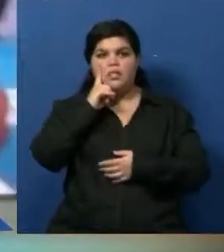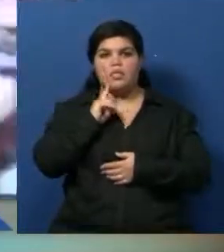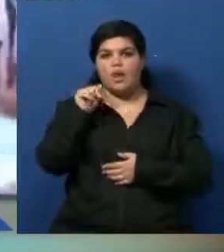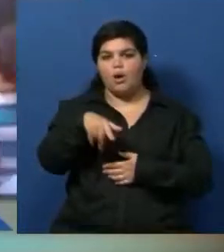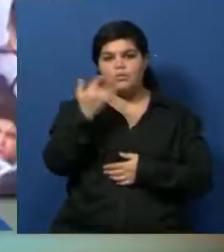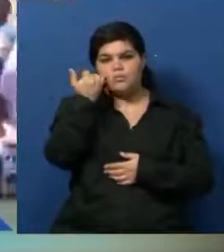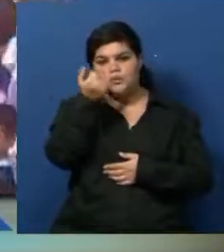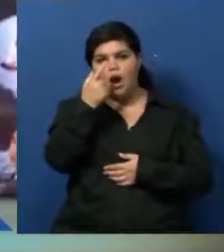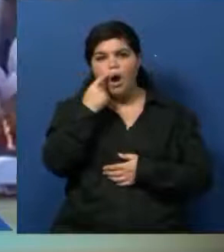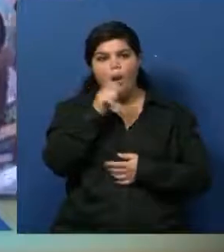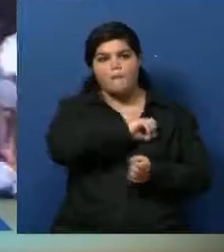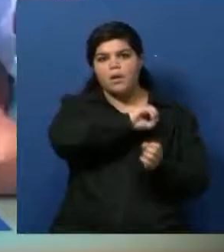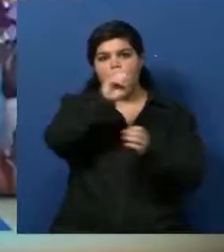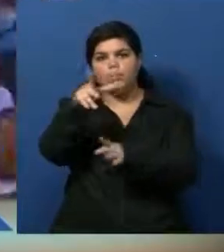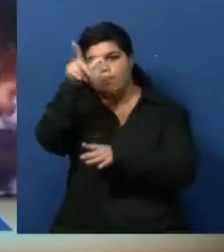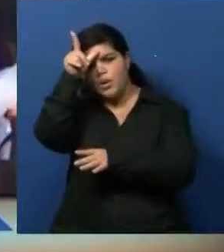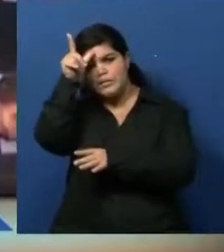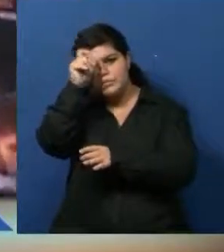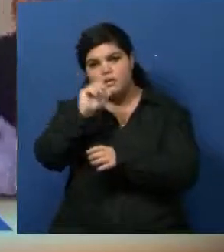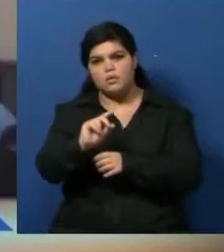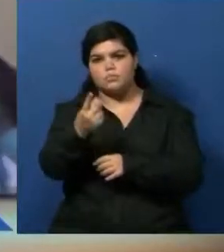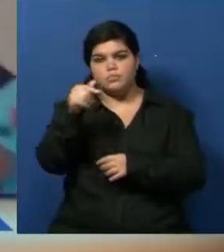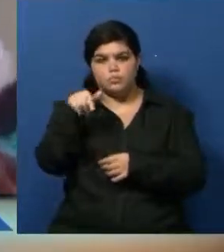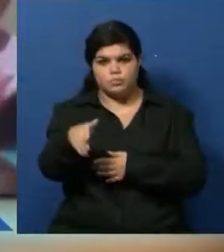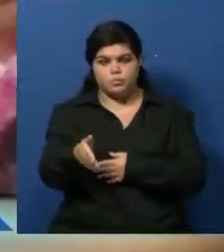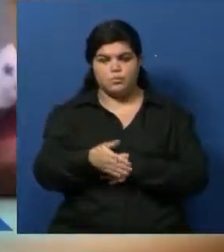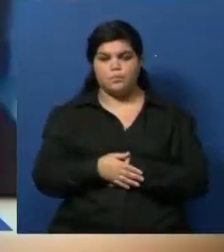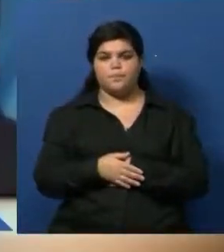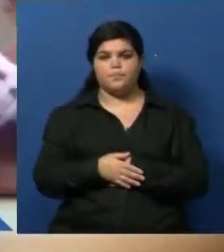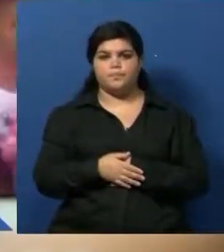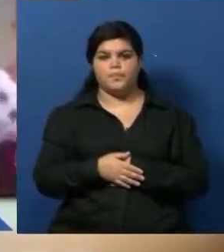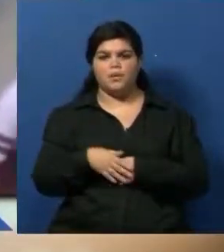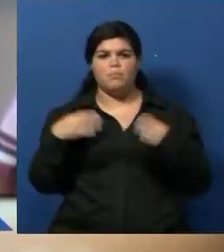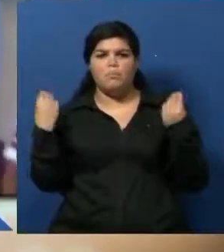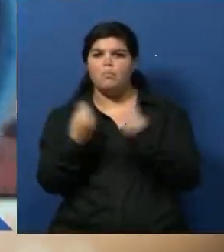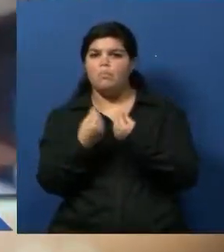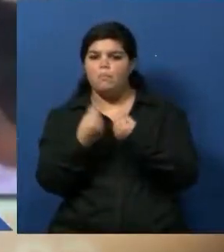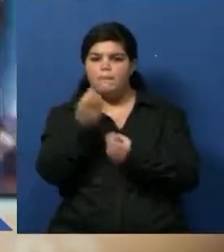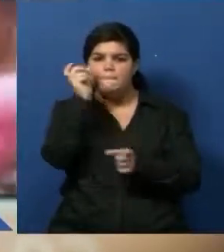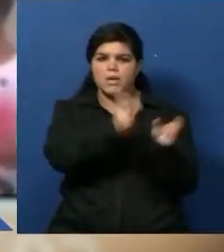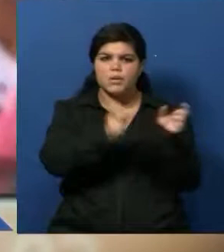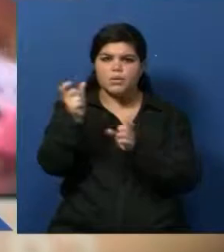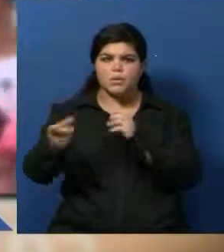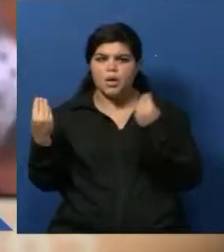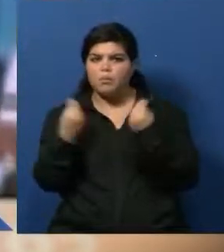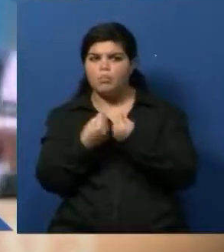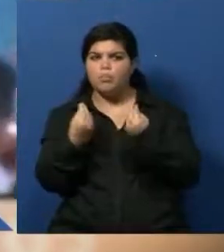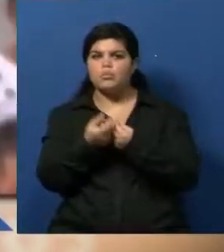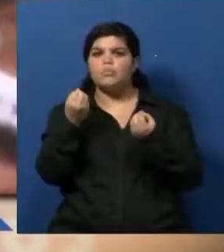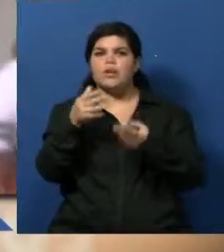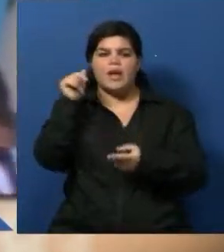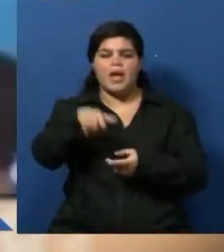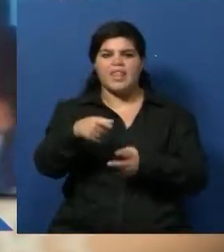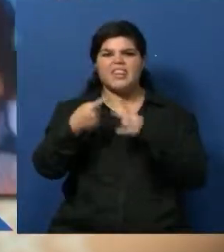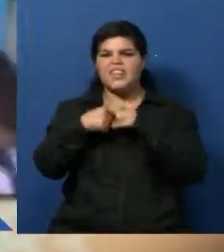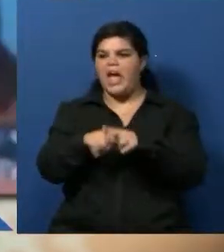hombre y mucha otra gente que participó de esto, porque le dijeron que era un chico hincha de Talleres y